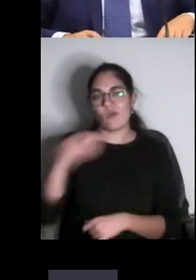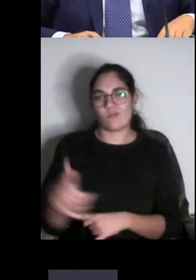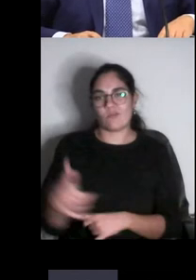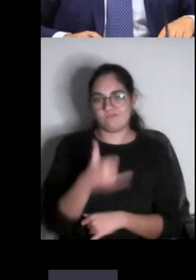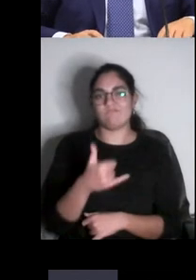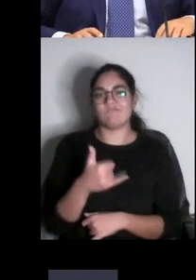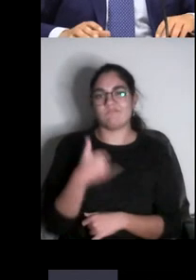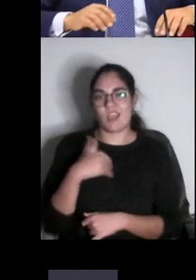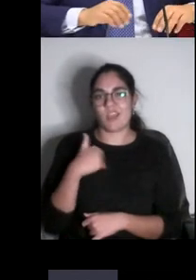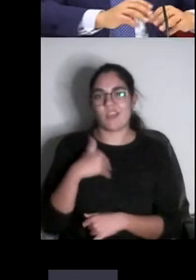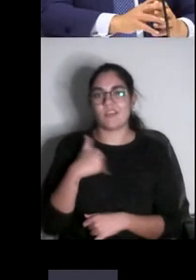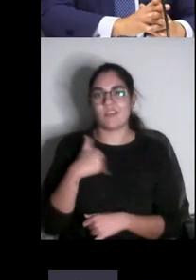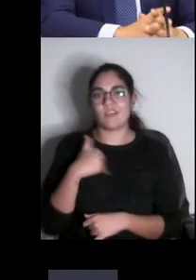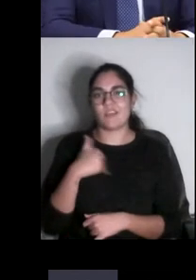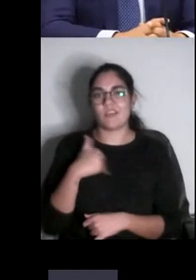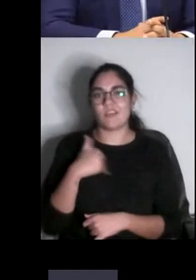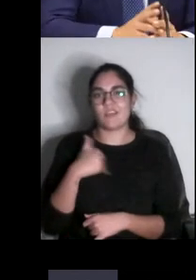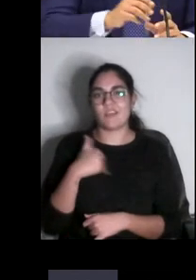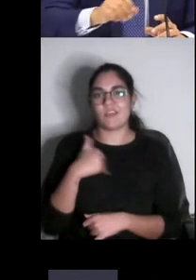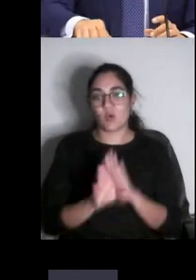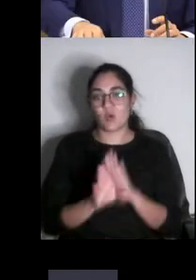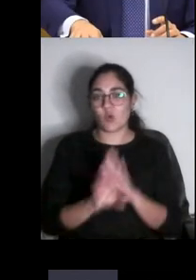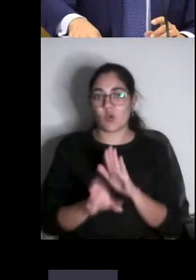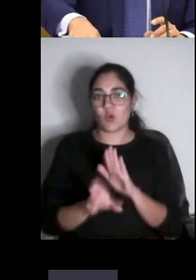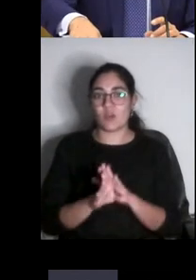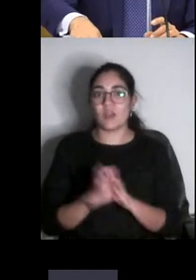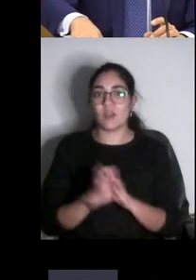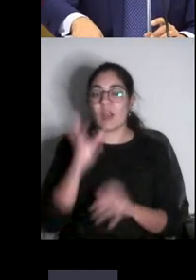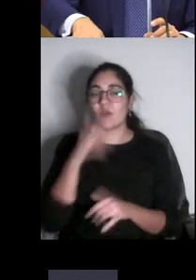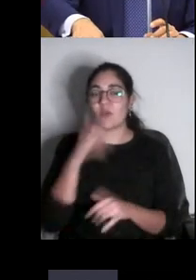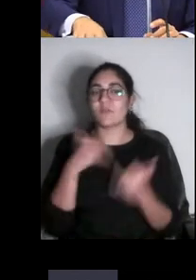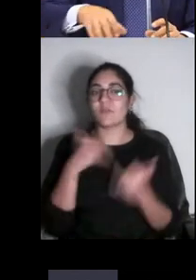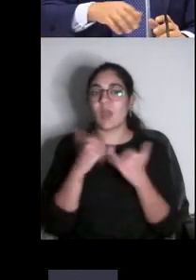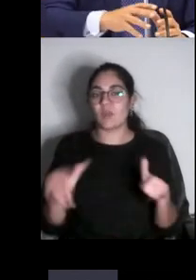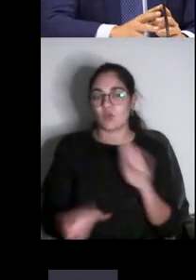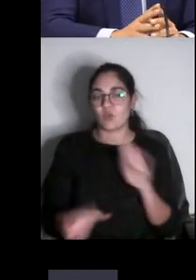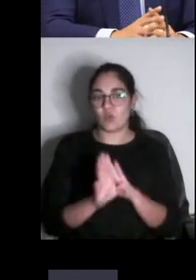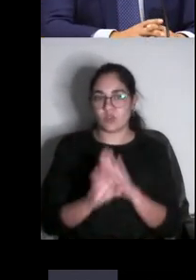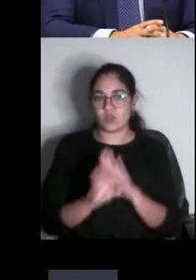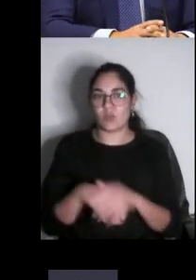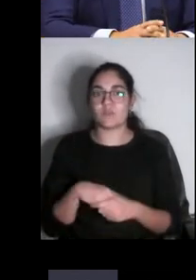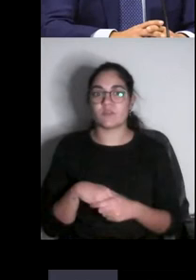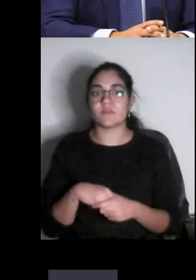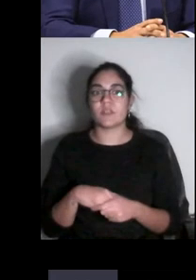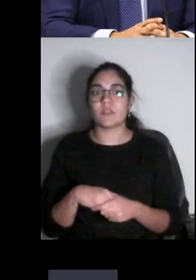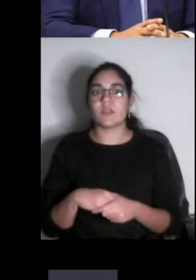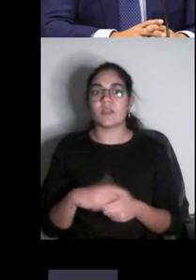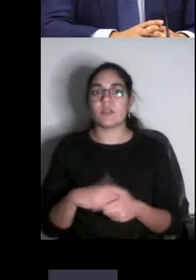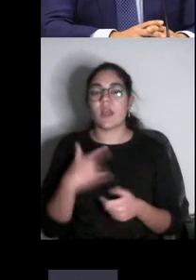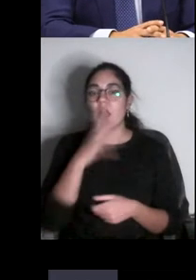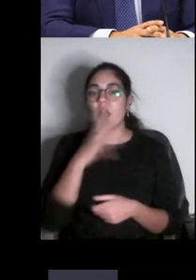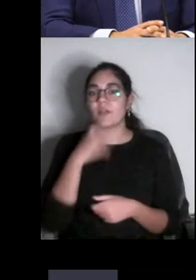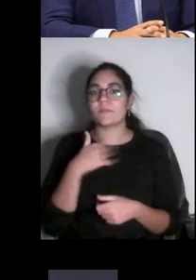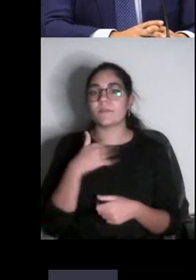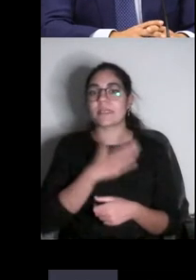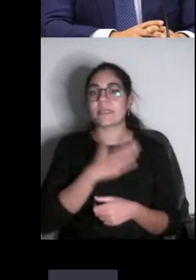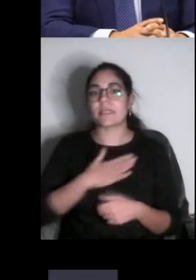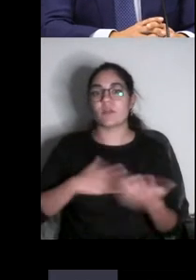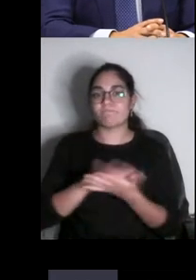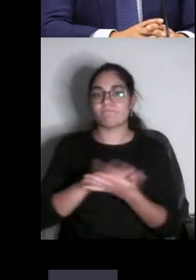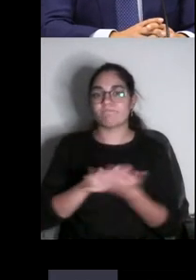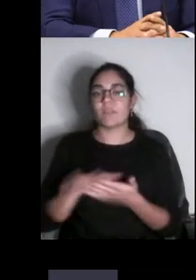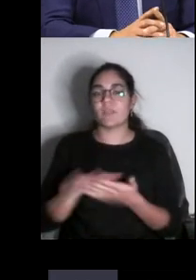cansados, pero continuamos con el acto y ahora vamos a proceder al reconocimiento de